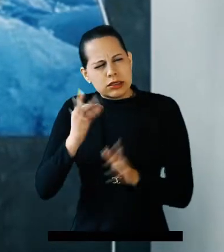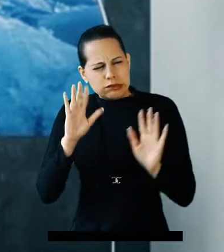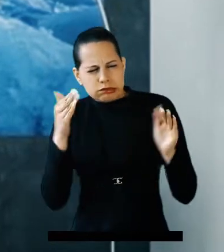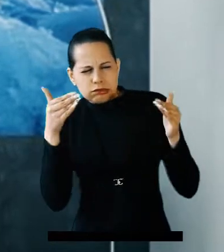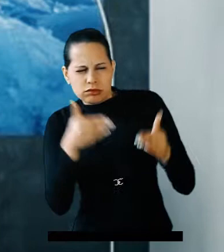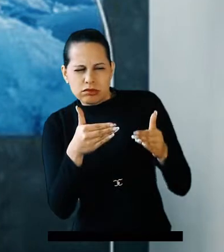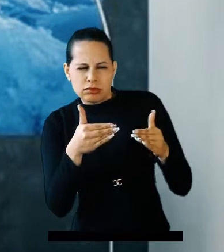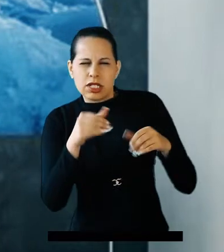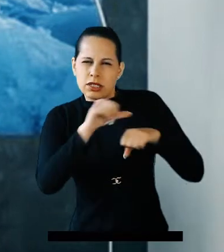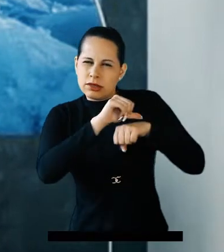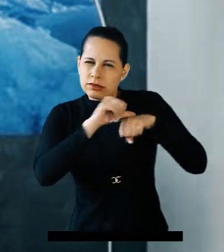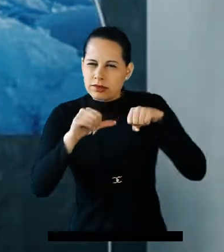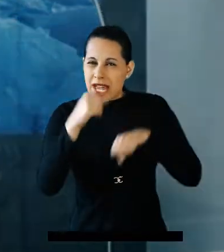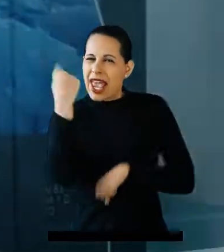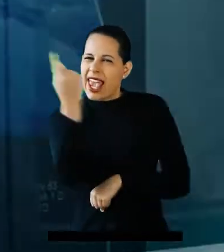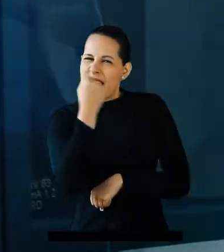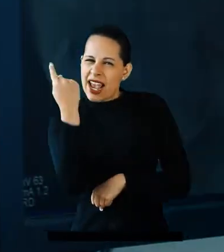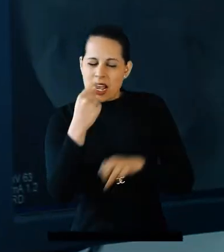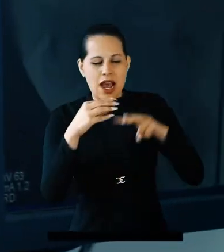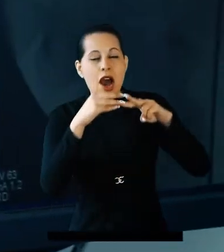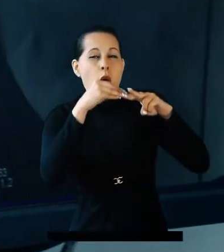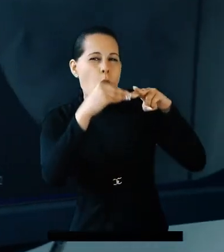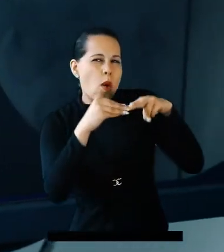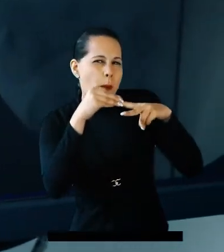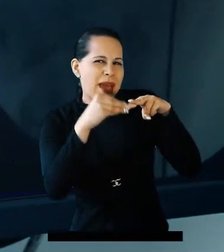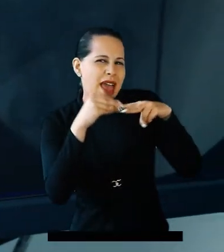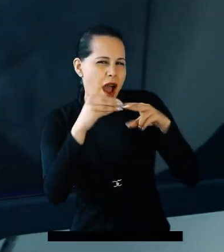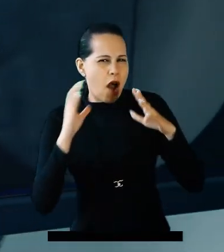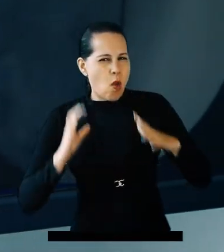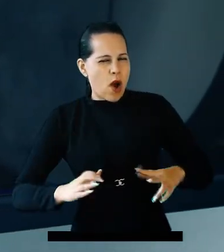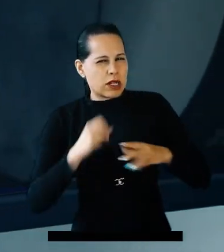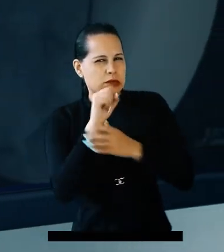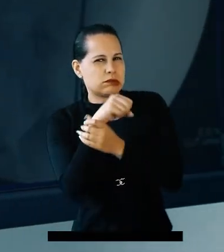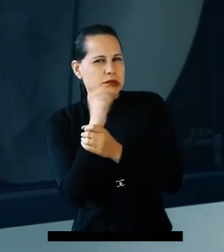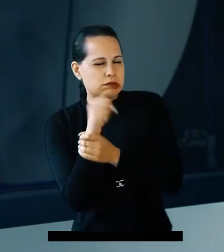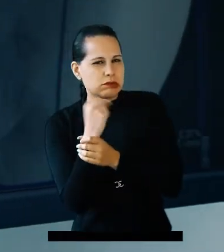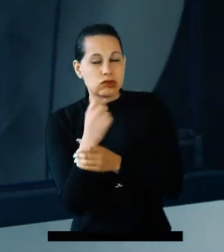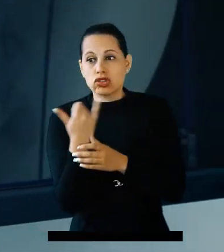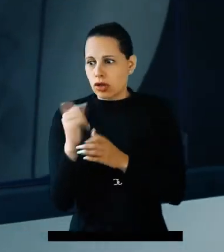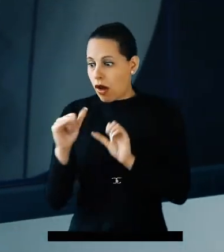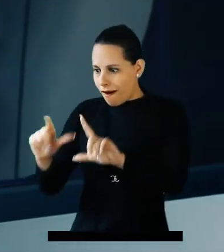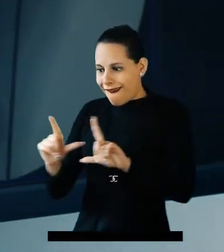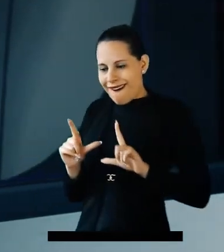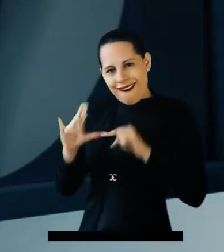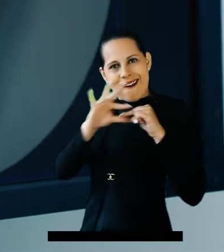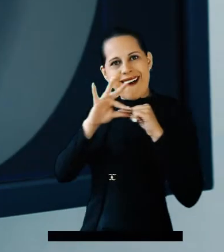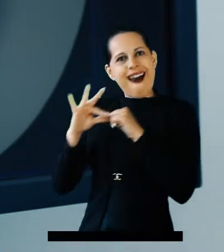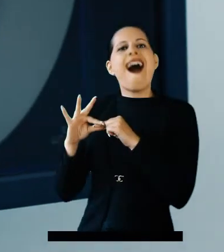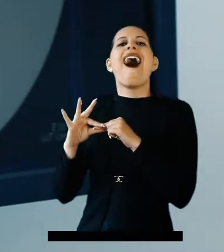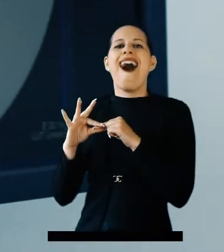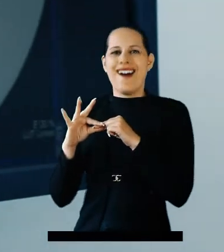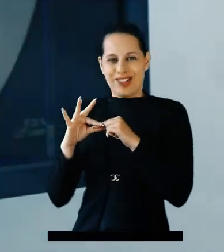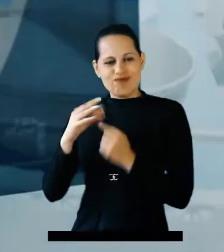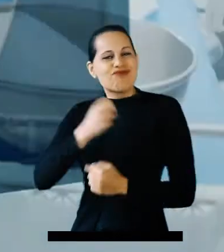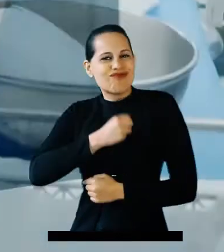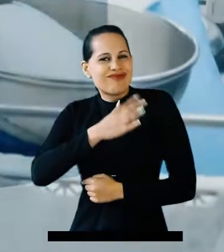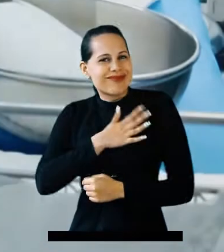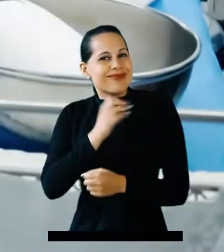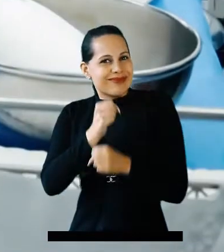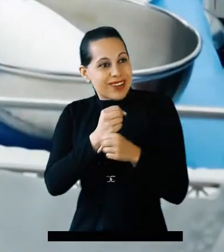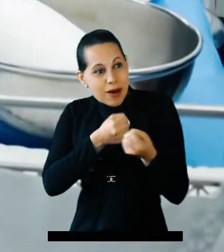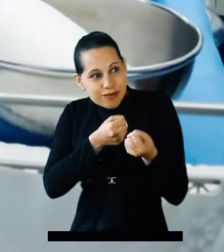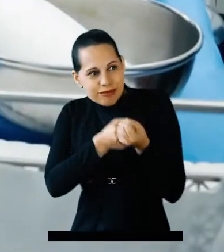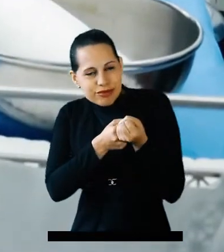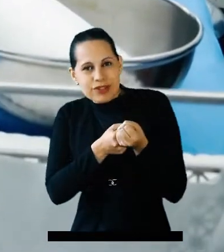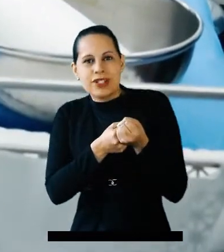por la parte de quirúrgica. La cirugía general me apasionaba y la ortopedia también. Cuando me gradué y terminé mi rural, tuve la oportunidad de trabajar como